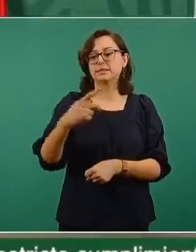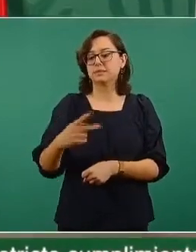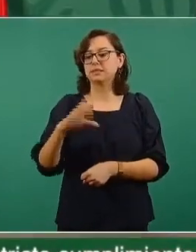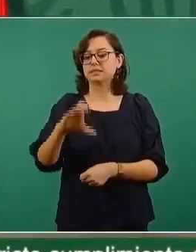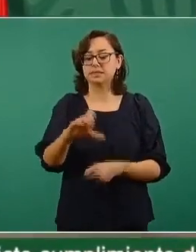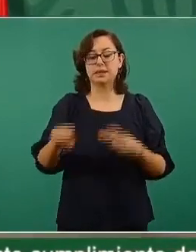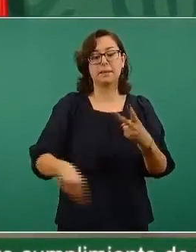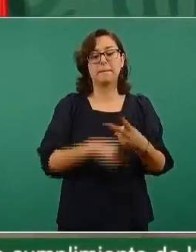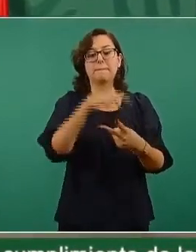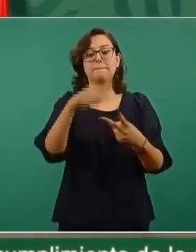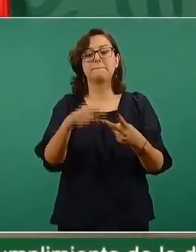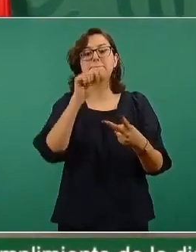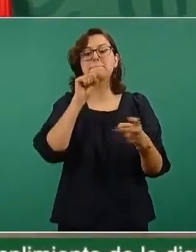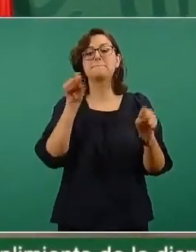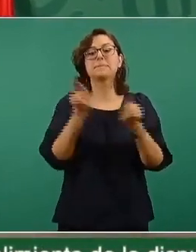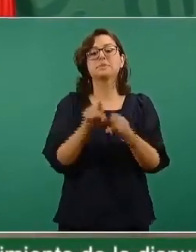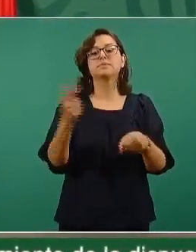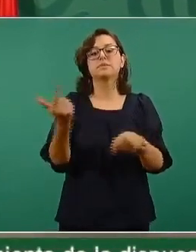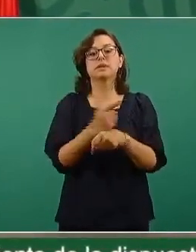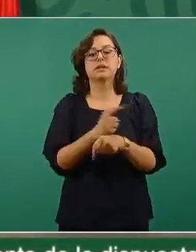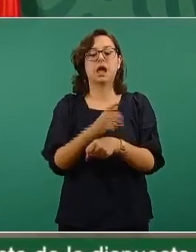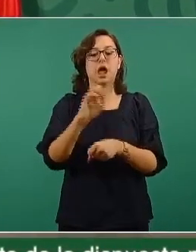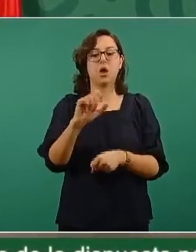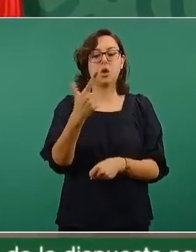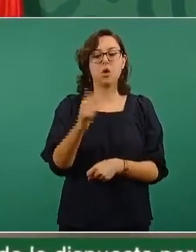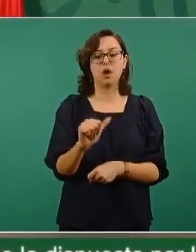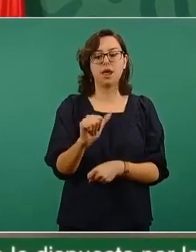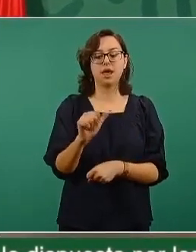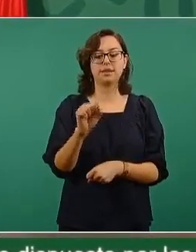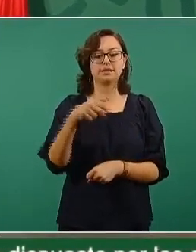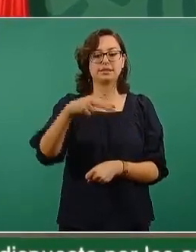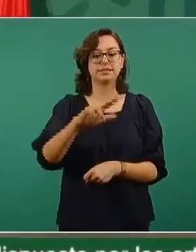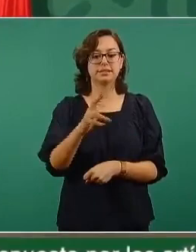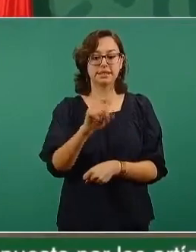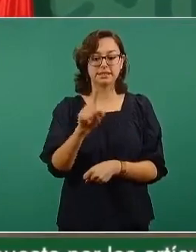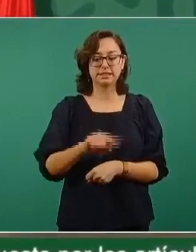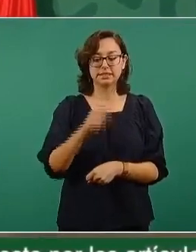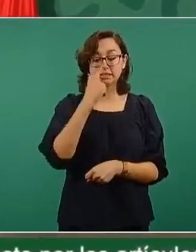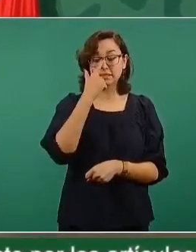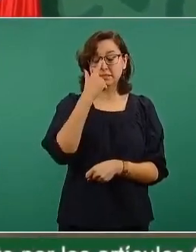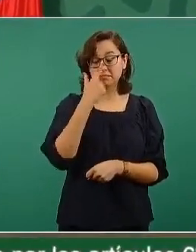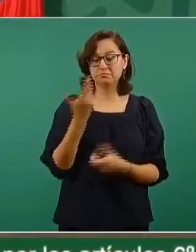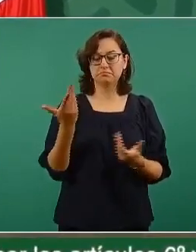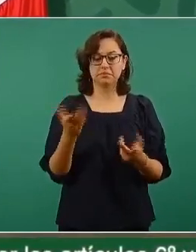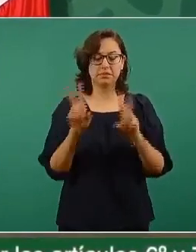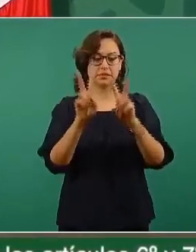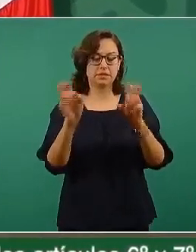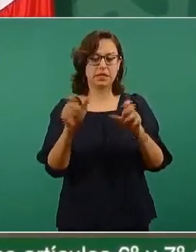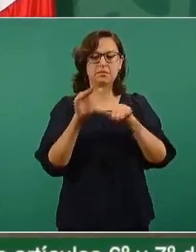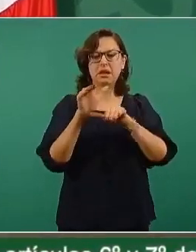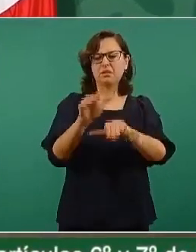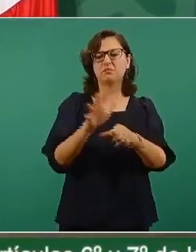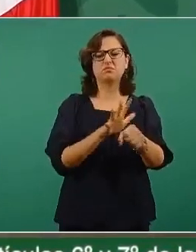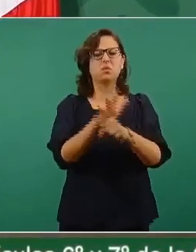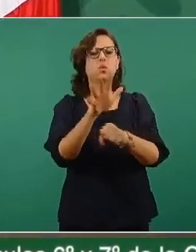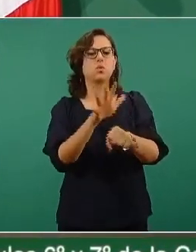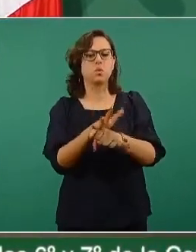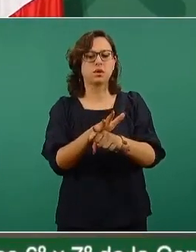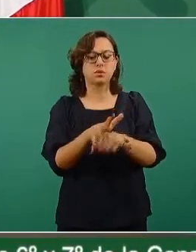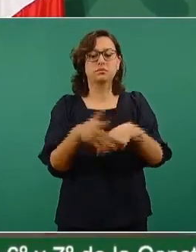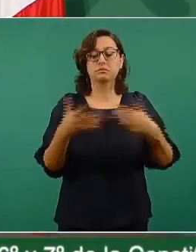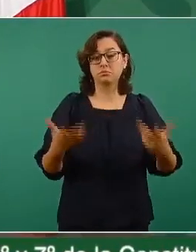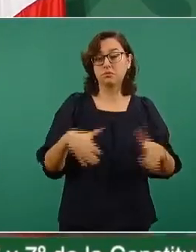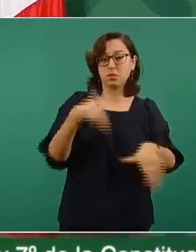Cordero, sobre la situación de